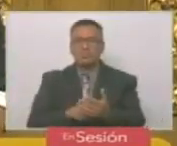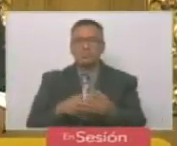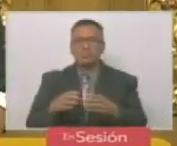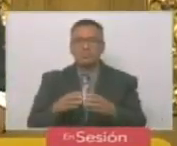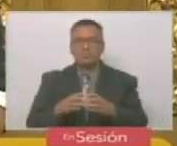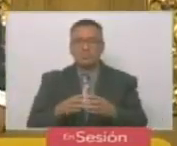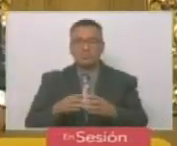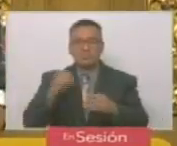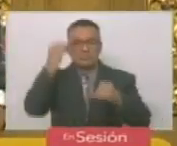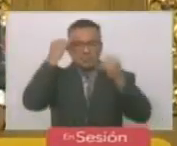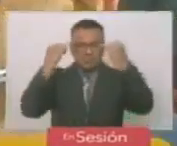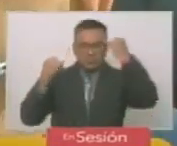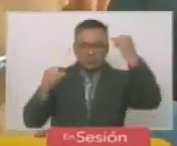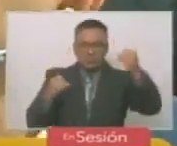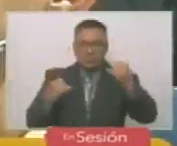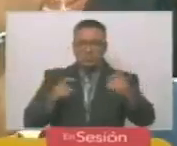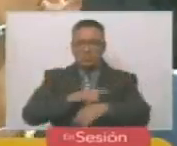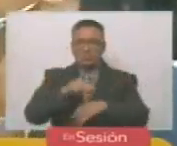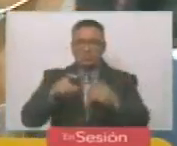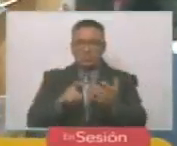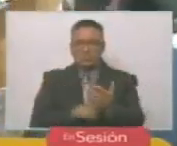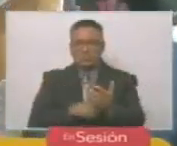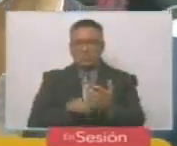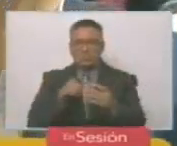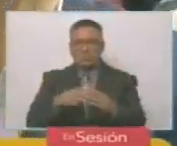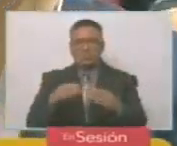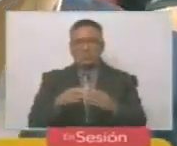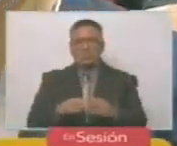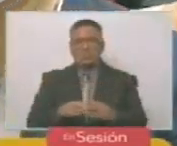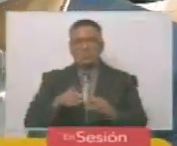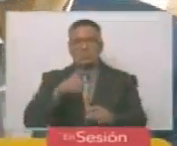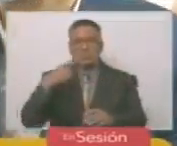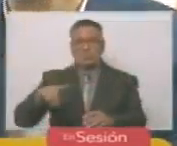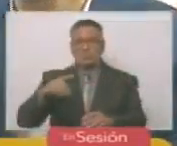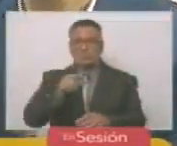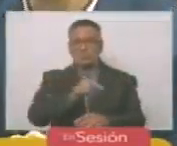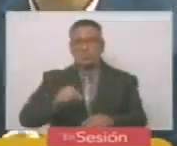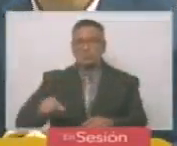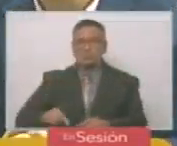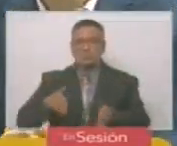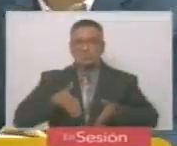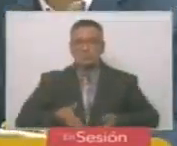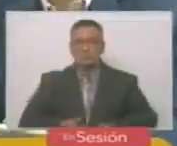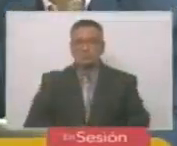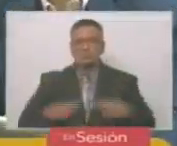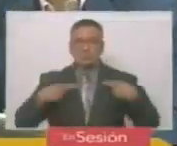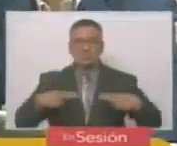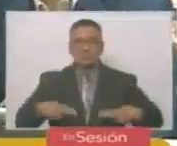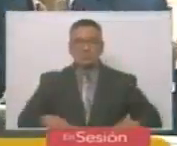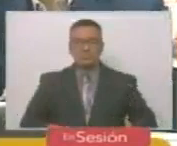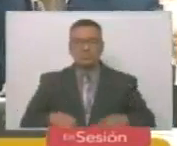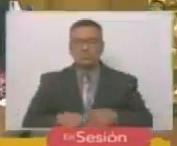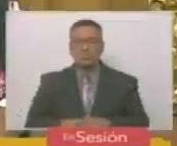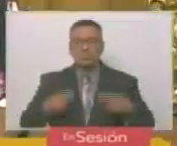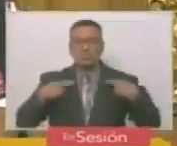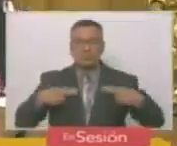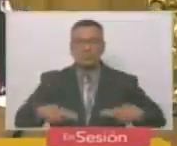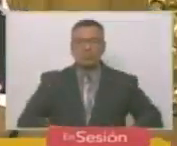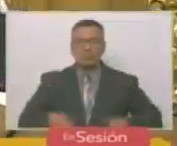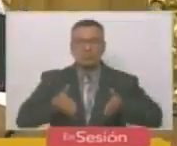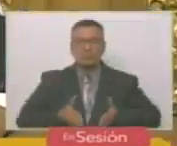una estrategia integral integradora, que habla sobre los derechos al parto humanizado, humanizar el